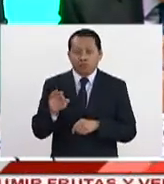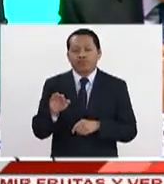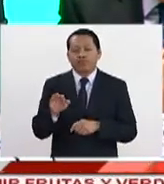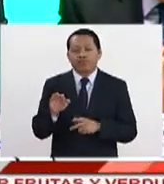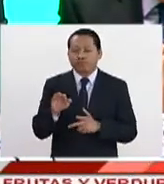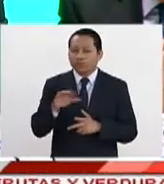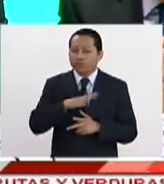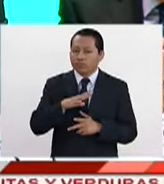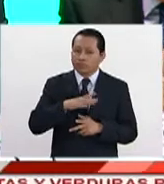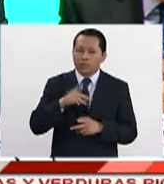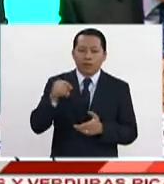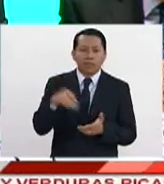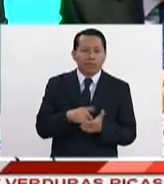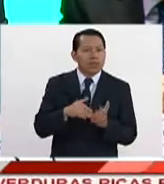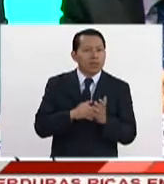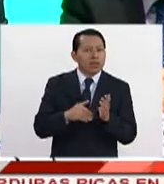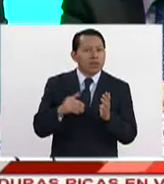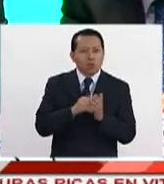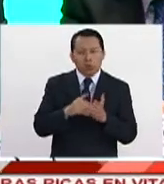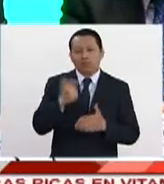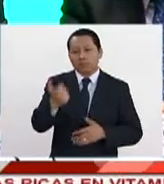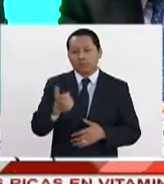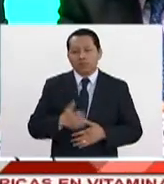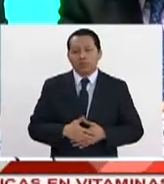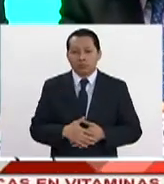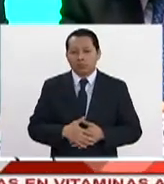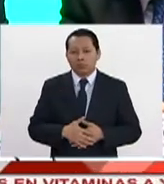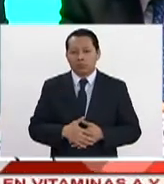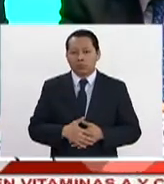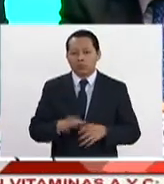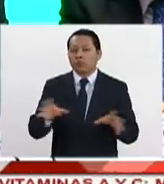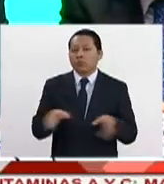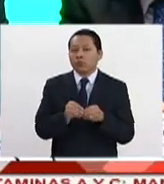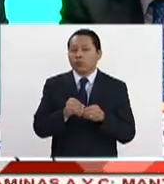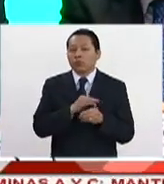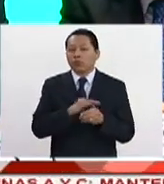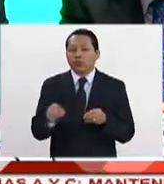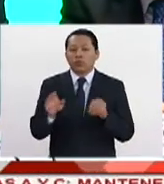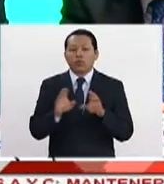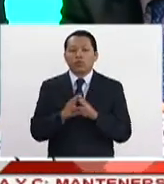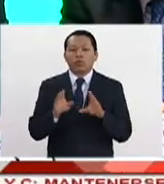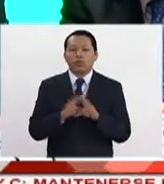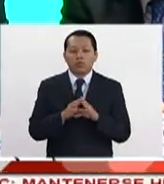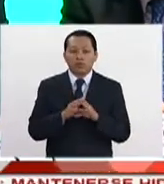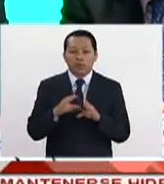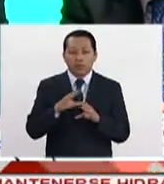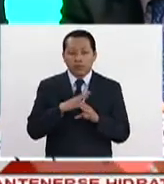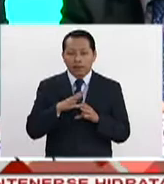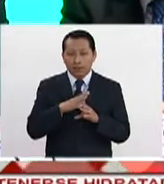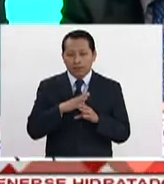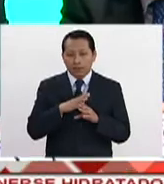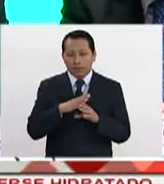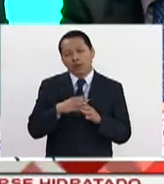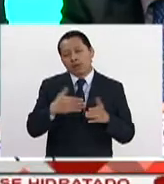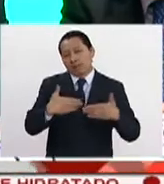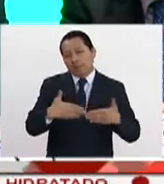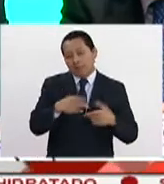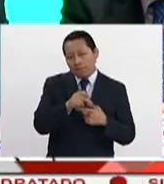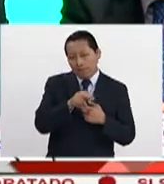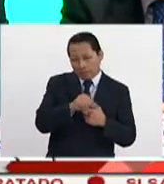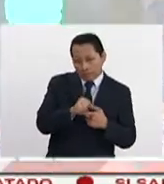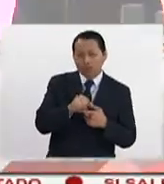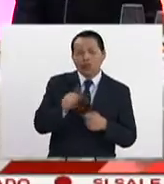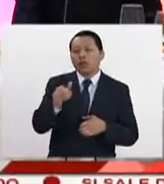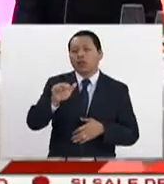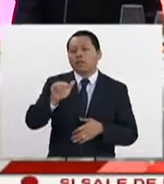recaudar más de 1,000 millones de pesos. Sumando el caso de los Panama Papers y los